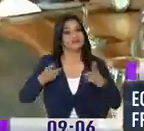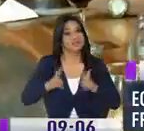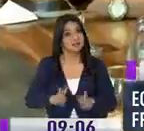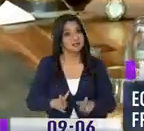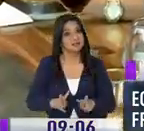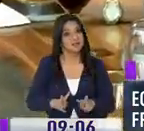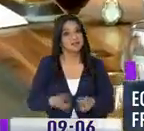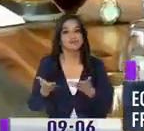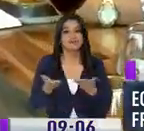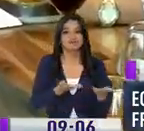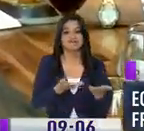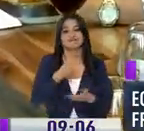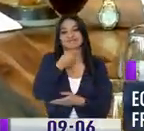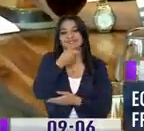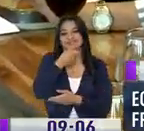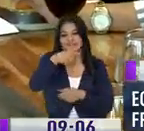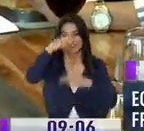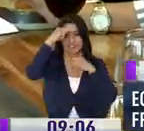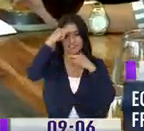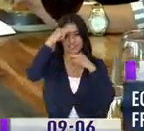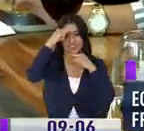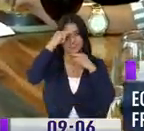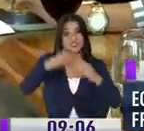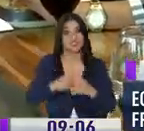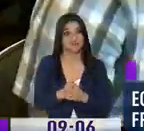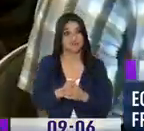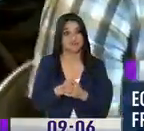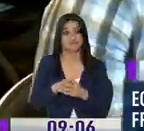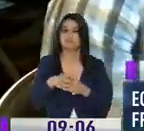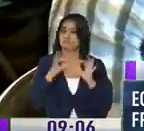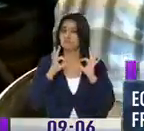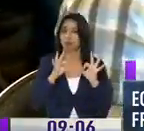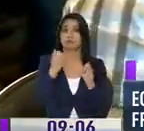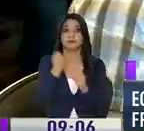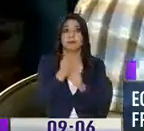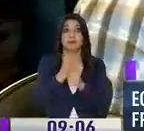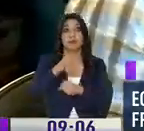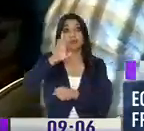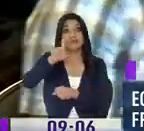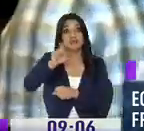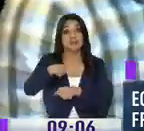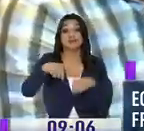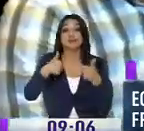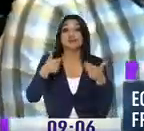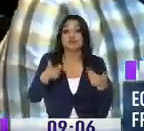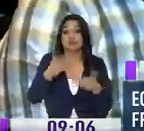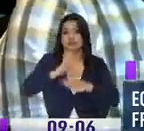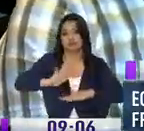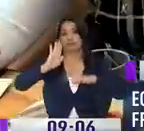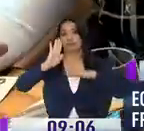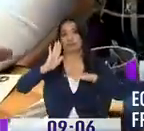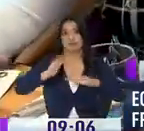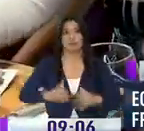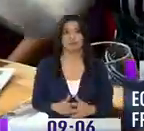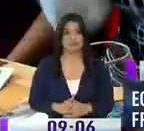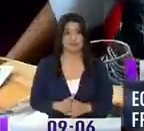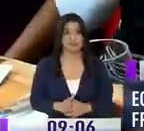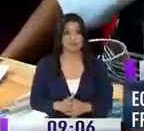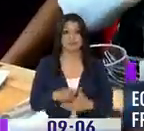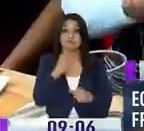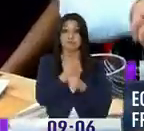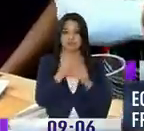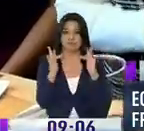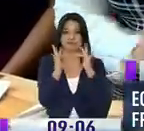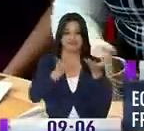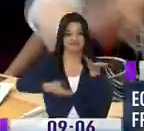los presentadores de los informativos, quienes resaltan que el buen trabajo de TVC se basa en su compromiso y entrega. De ahí la